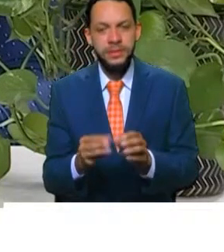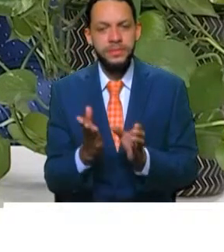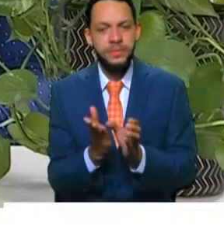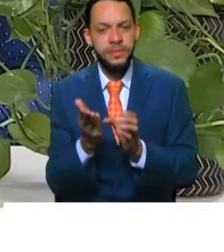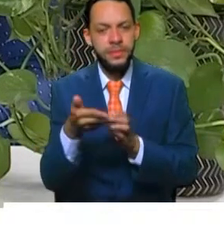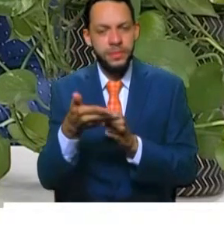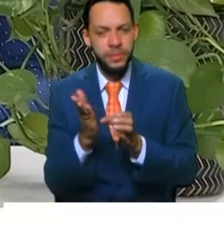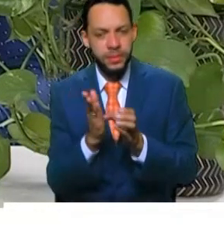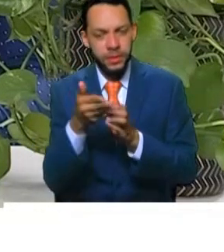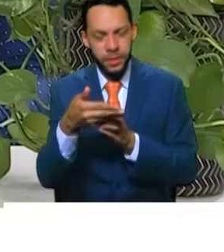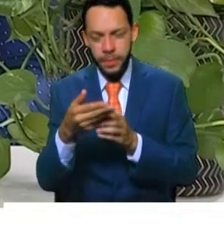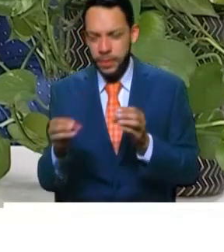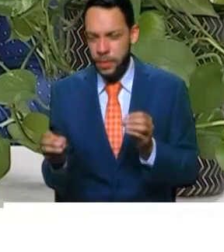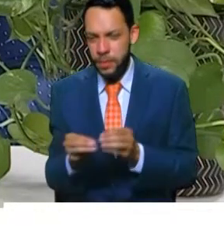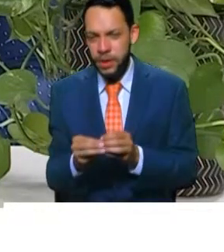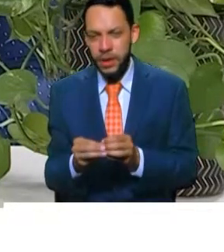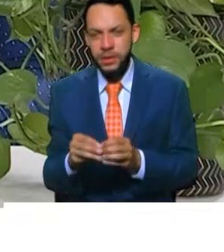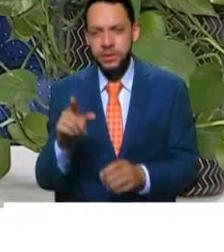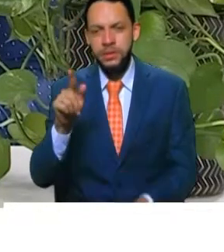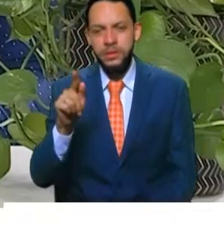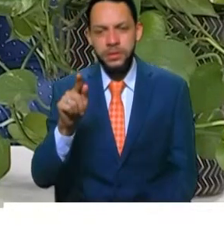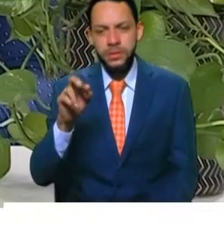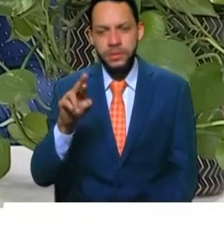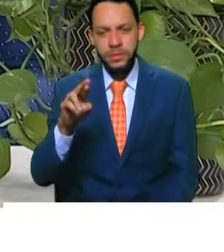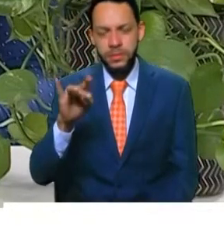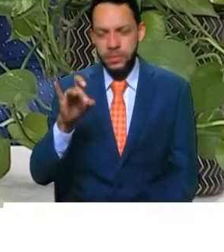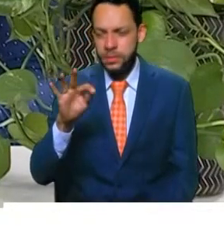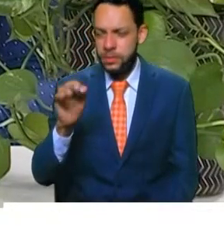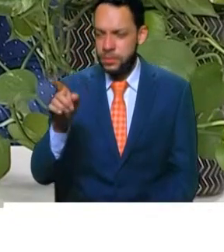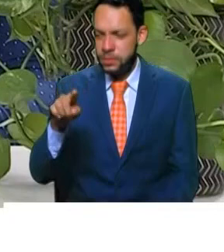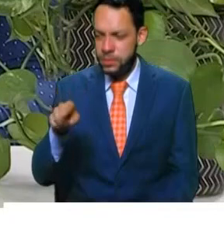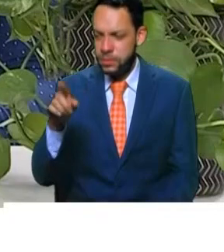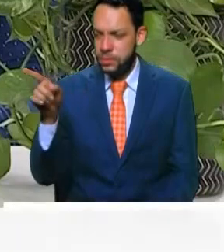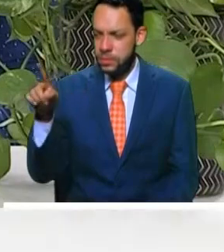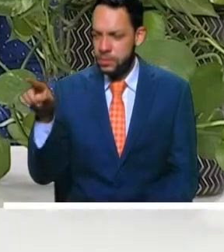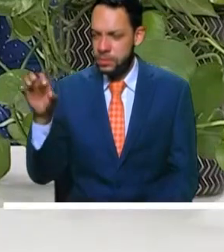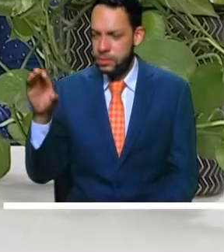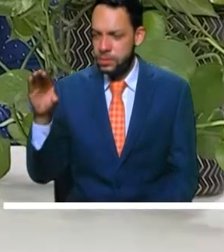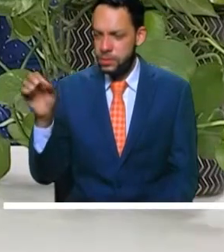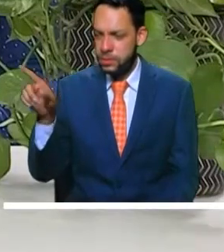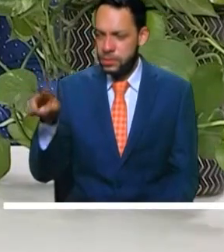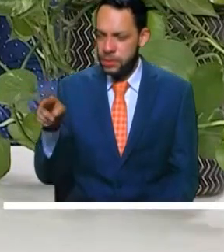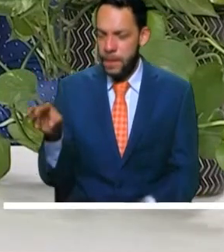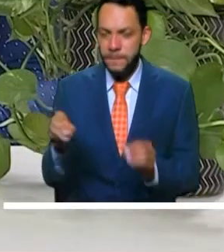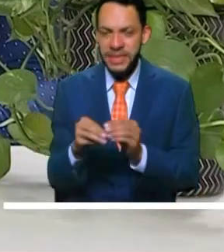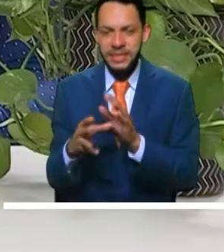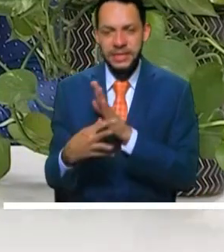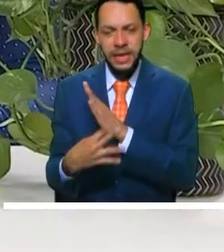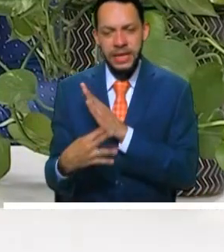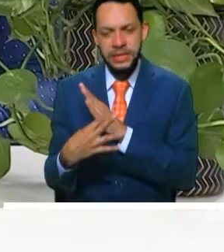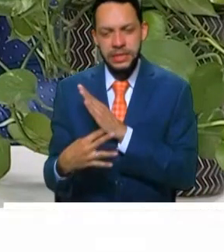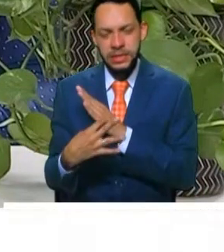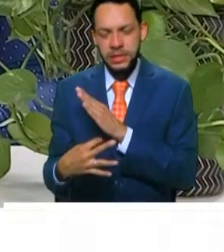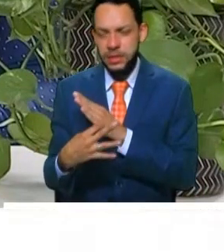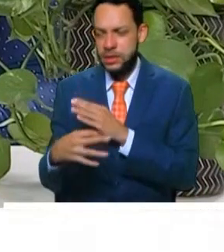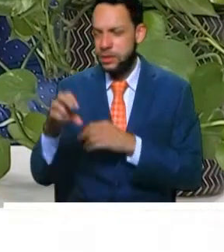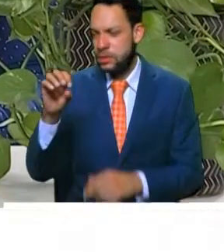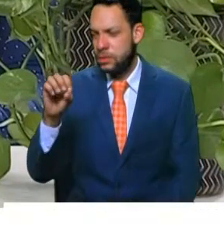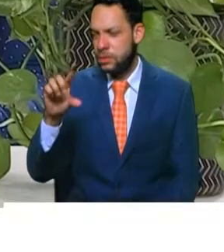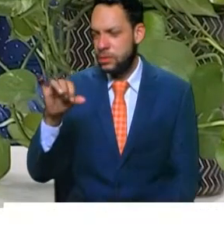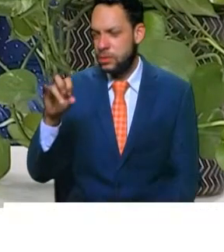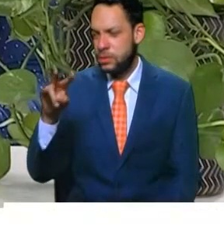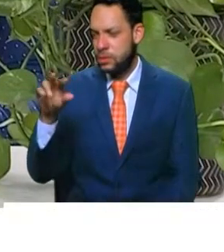aguacate, los frutos secos, también los aceites esenciales como el aceite de oliva, que nos aportan ácidos grasos esenciales